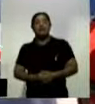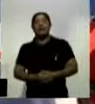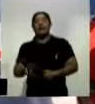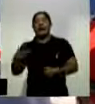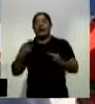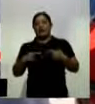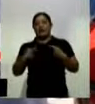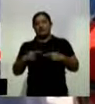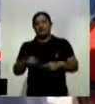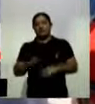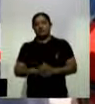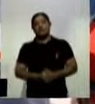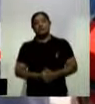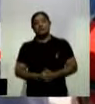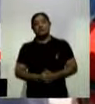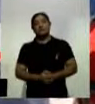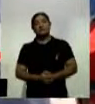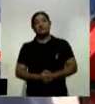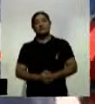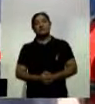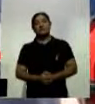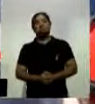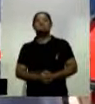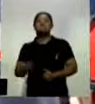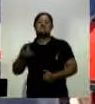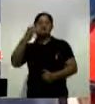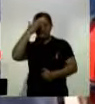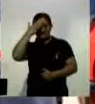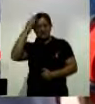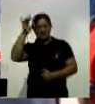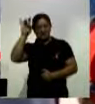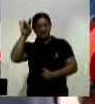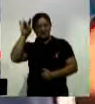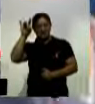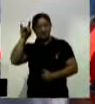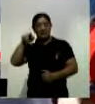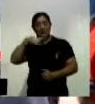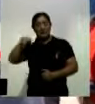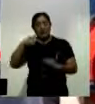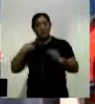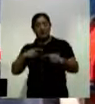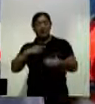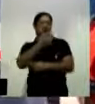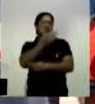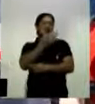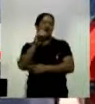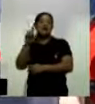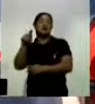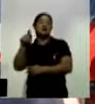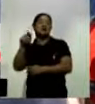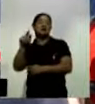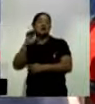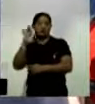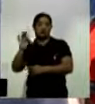ya se ha concientizado y pues ya tenemos casi un 50-60% de la gente que viene a consumir ya trae